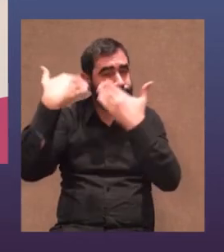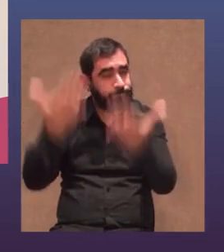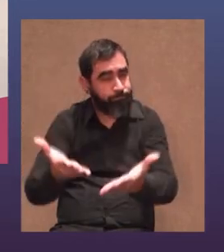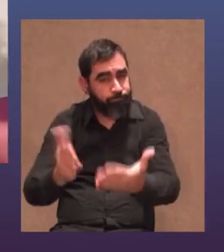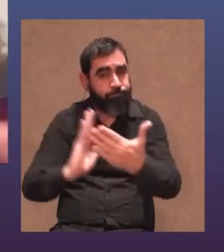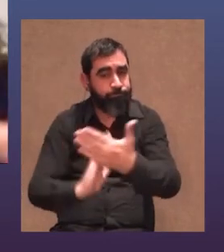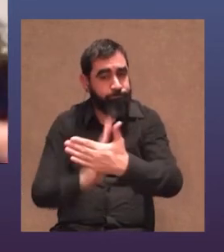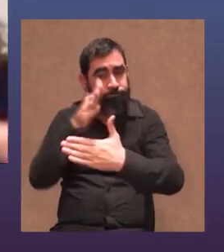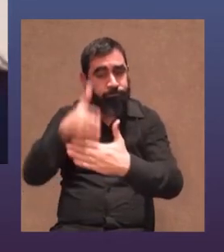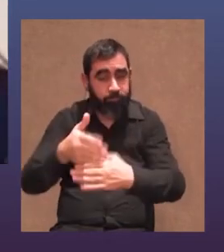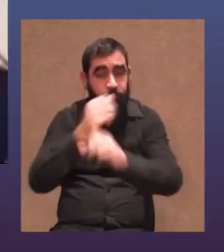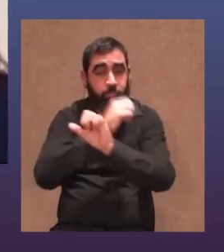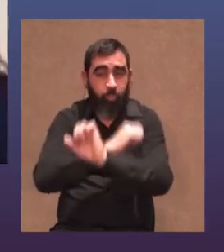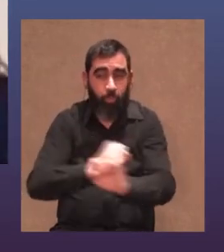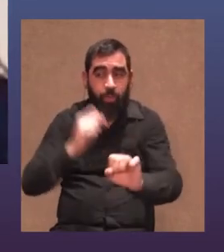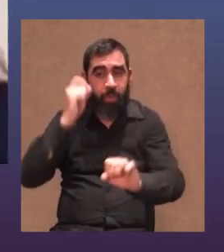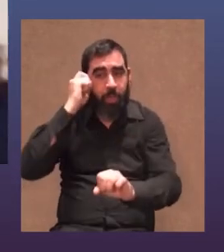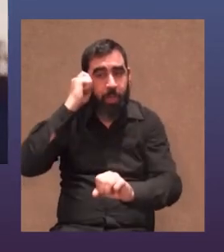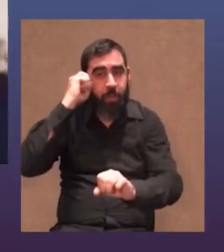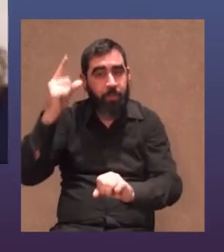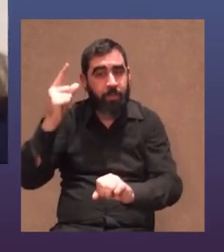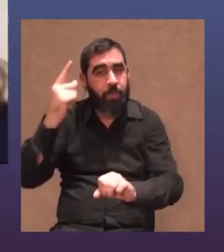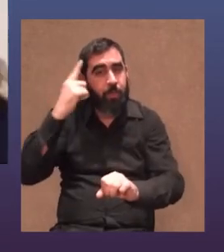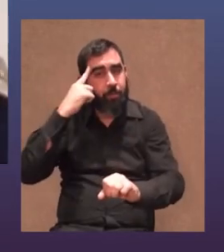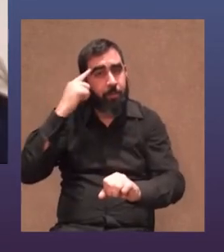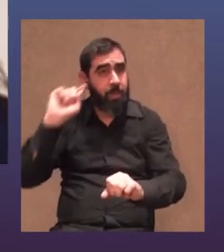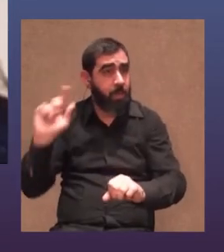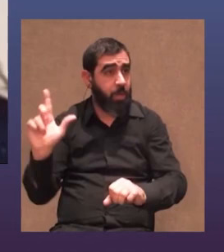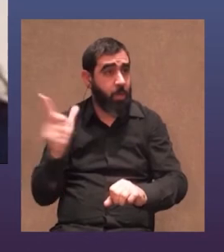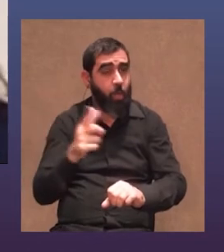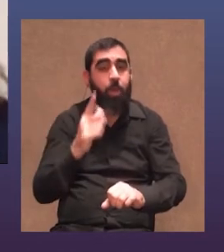la capacidad de ver que pensábamos que no estaban, pero están.